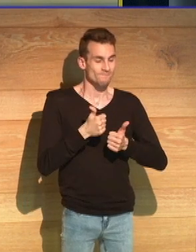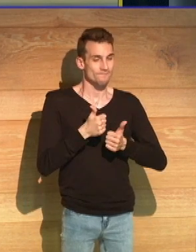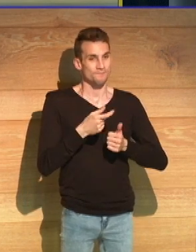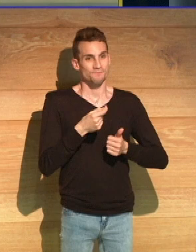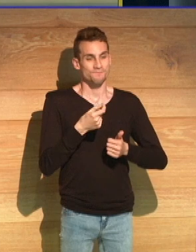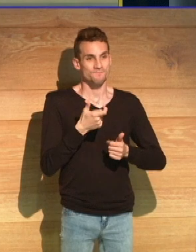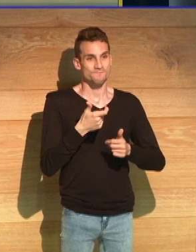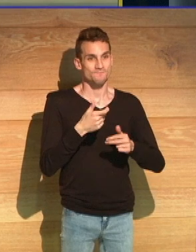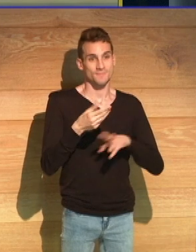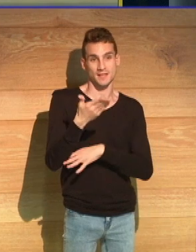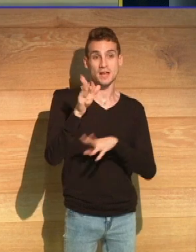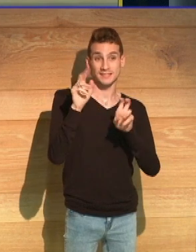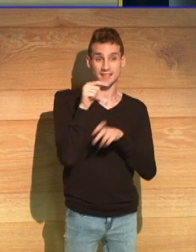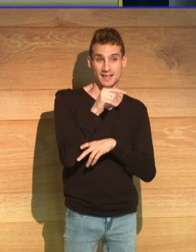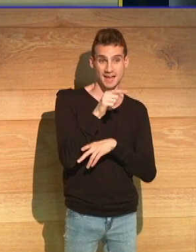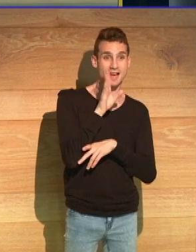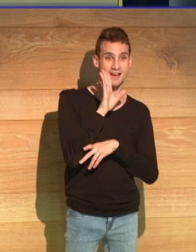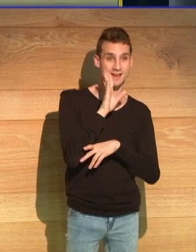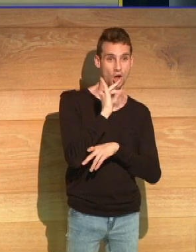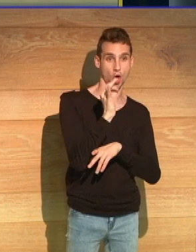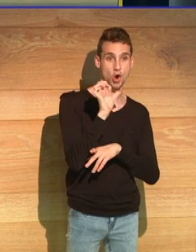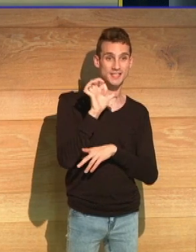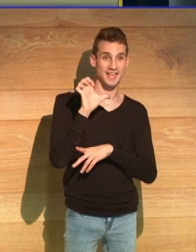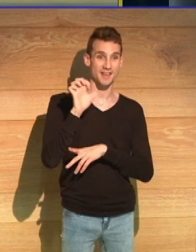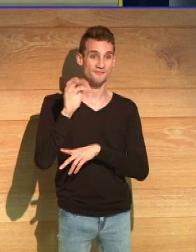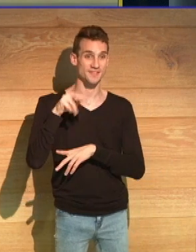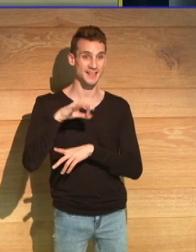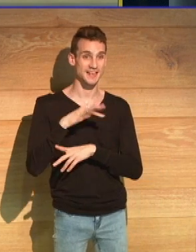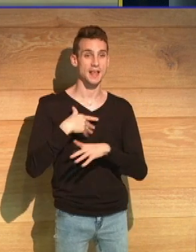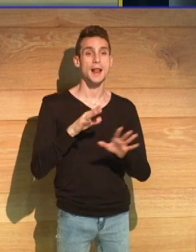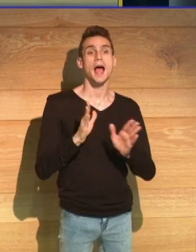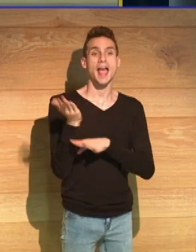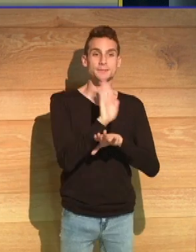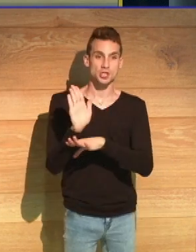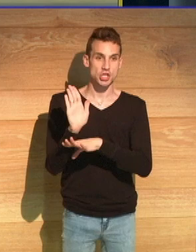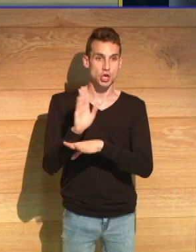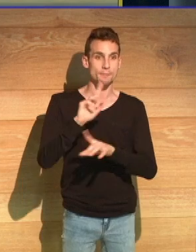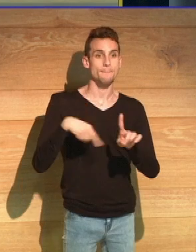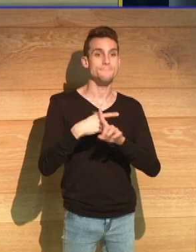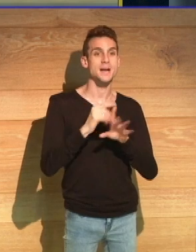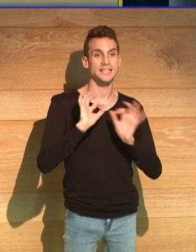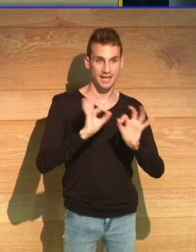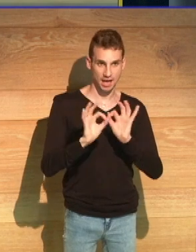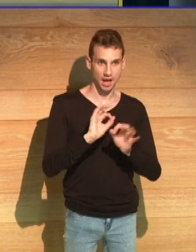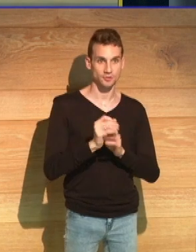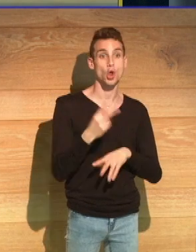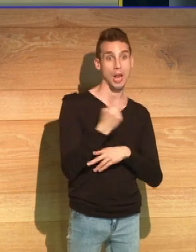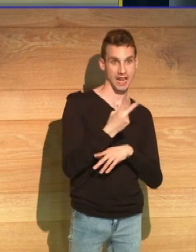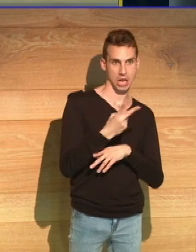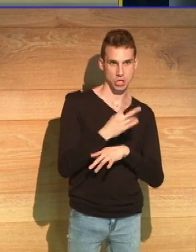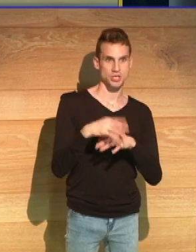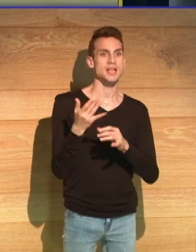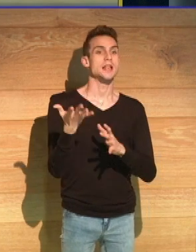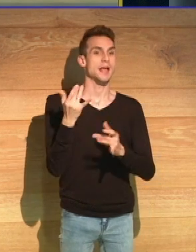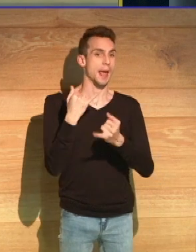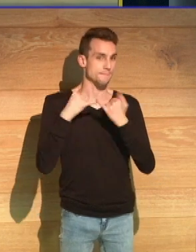de justamente lo que comentabas, Josefina, de la exposición y la obra de teatro. Tanto esta exposición como el espectáculo se basan